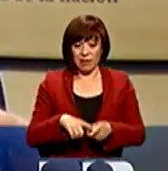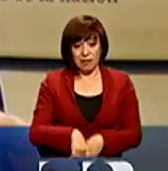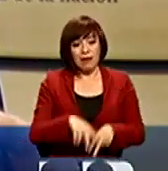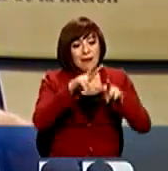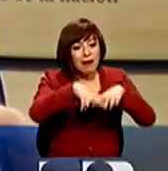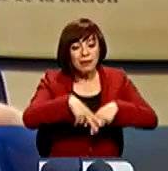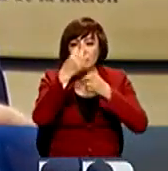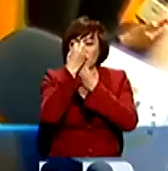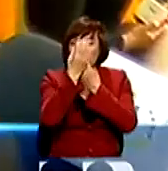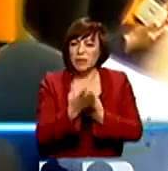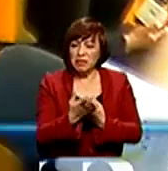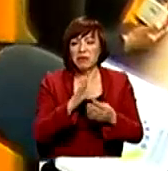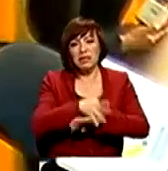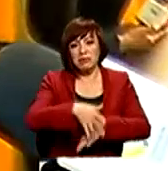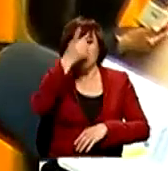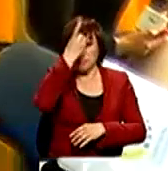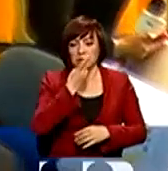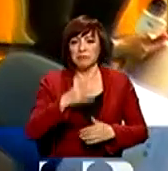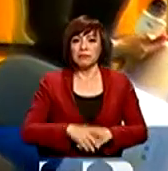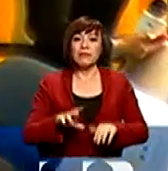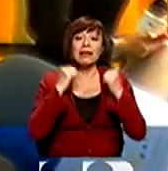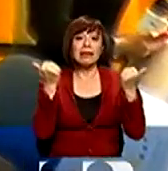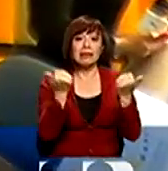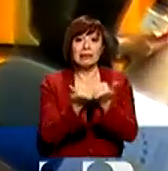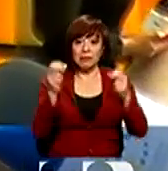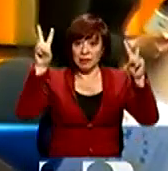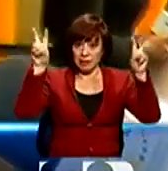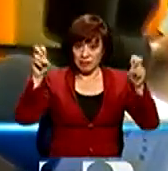tomar las acciones correspondientes del caso. La Asamblea, como siempre, en los temas